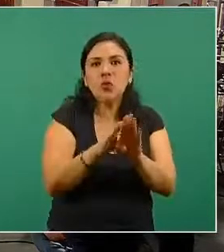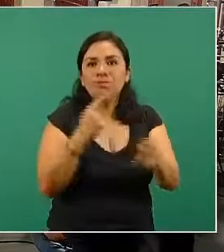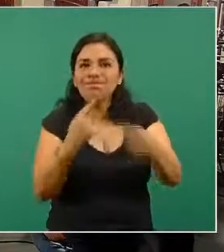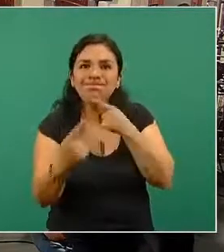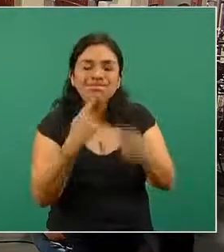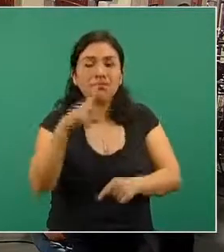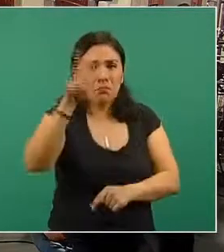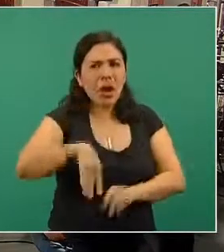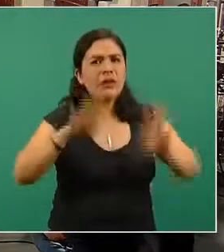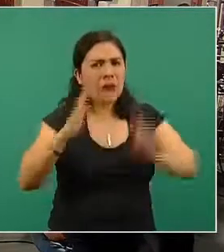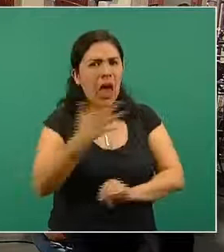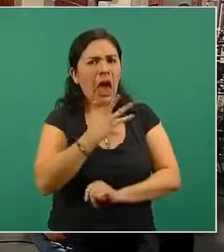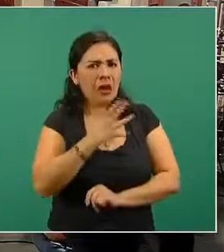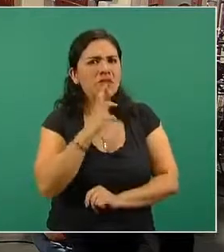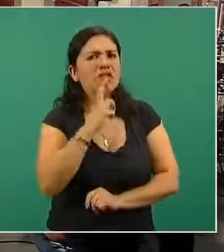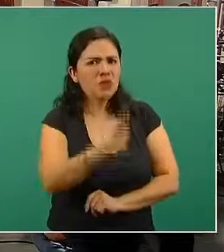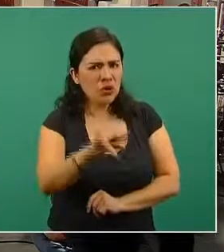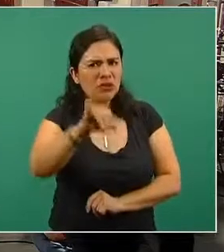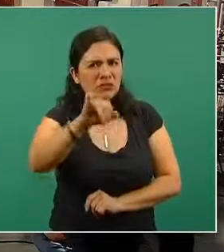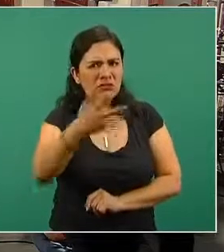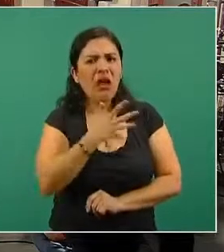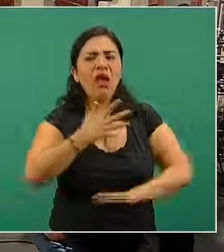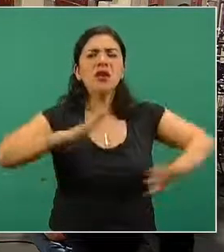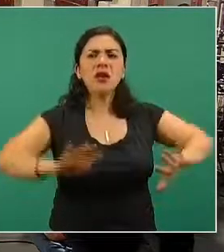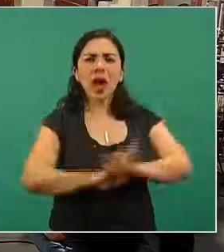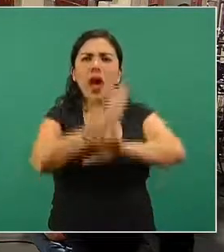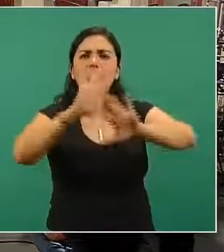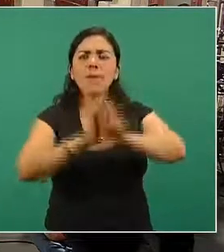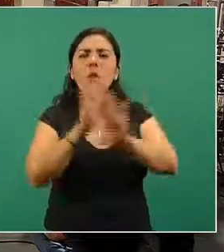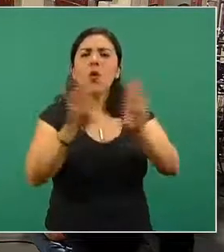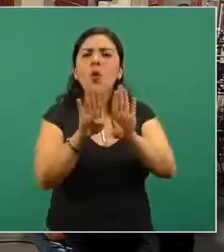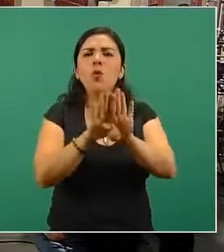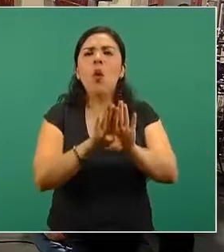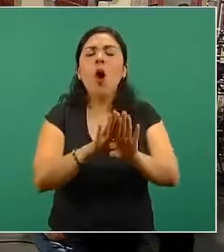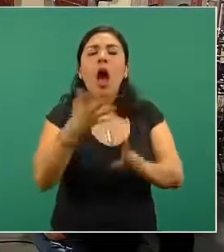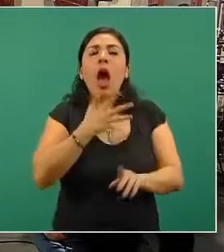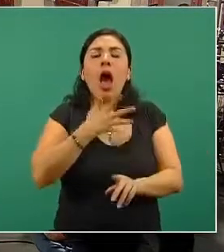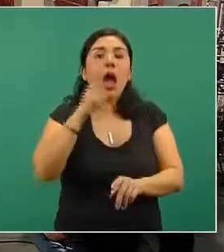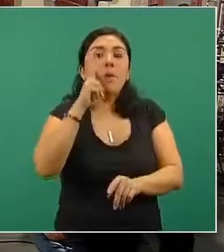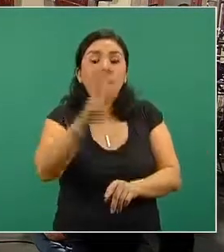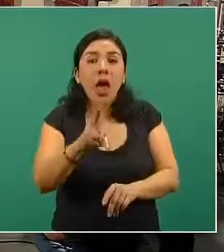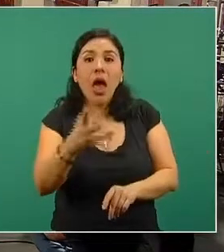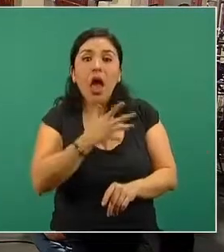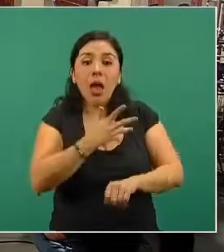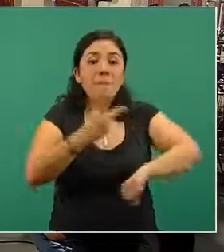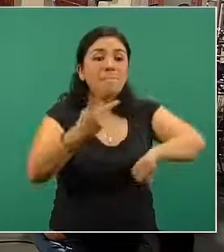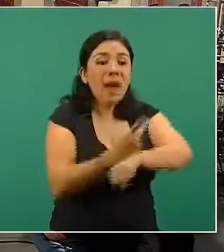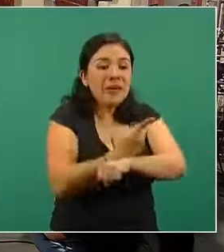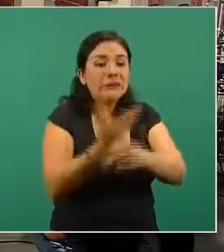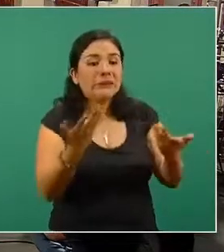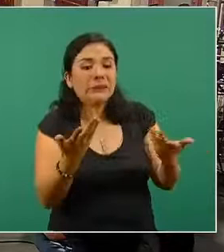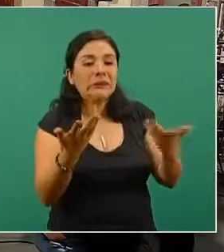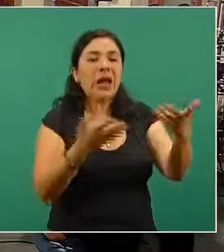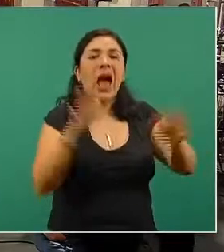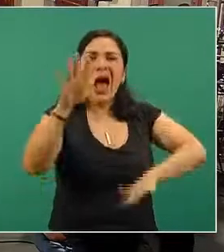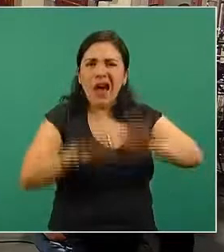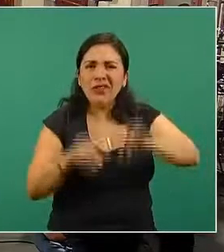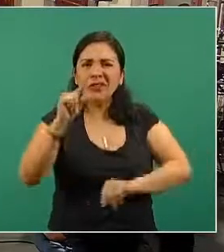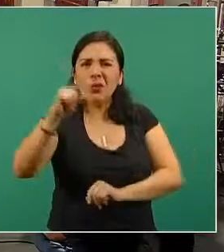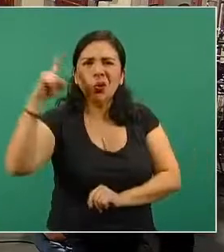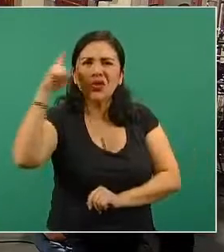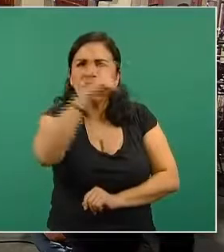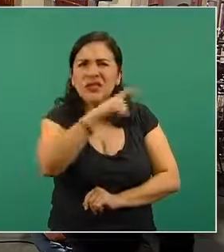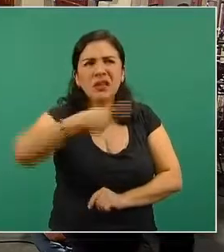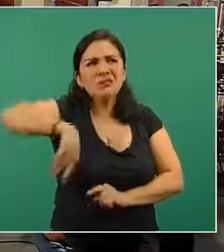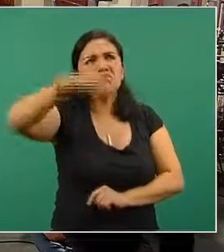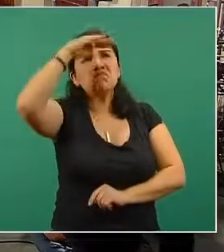tenido respuestas y que han ido modificándose de acuerdo a la evidencia, ¿no? Es importante, y a veces es complejo el pensar